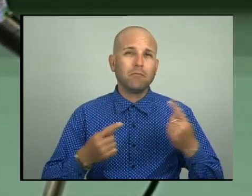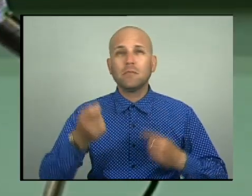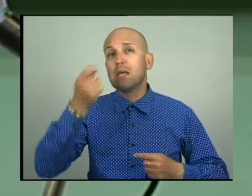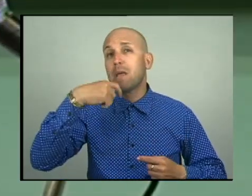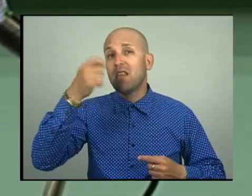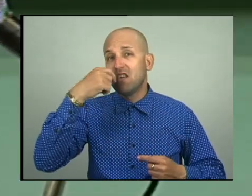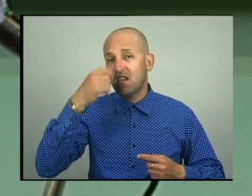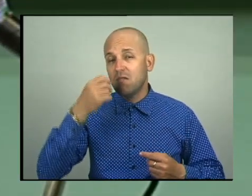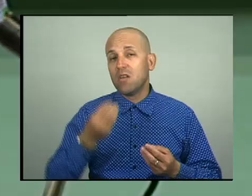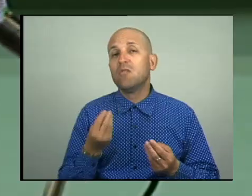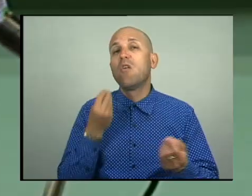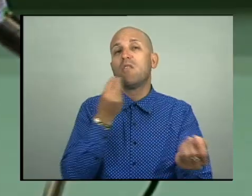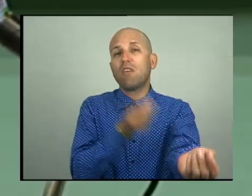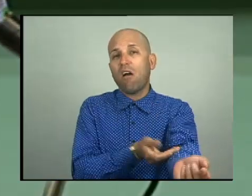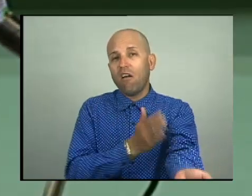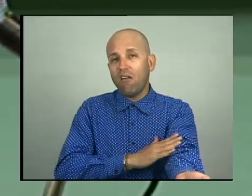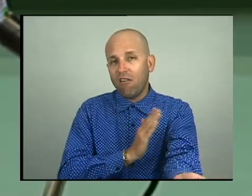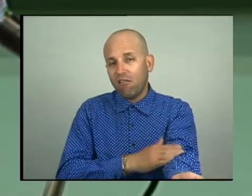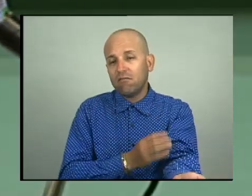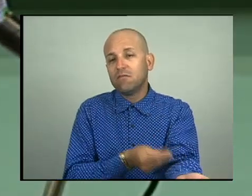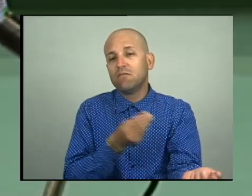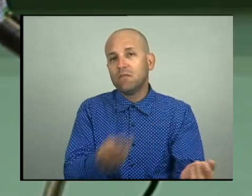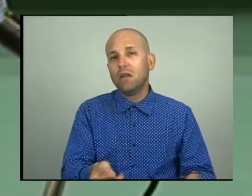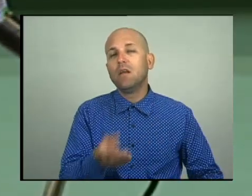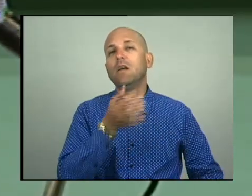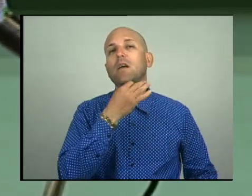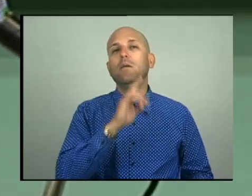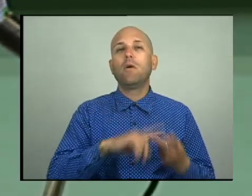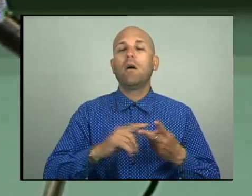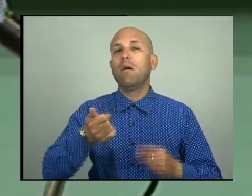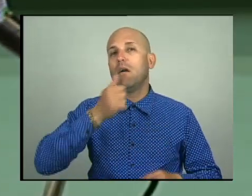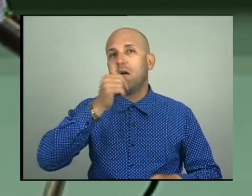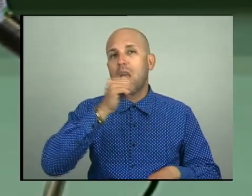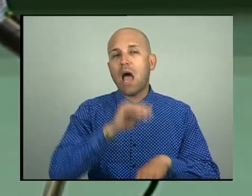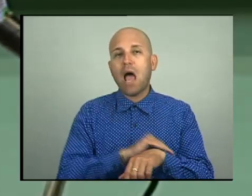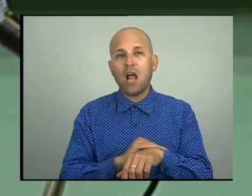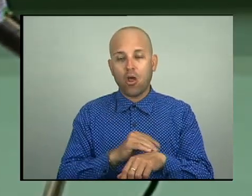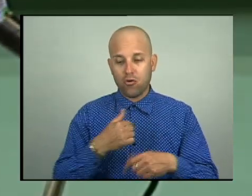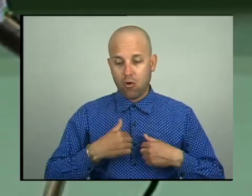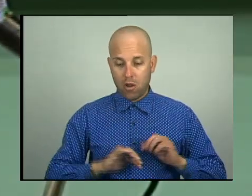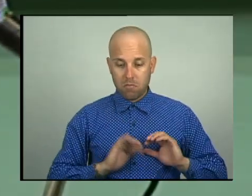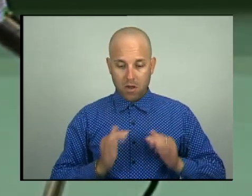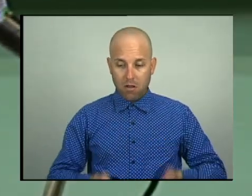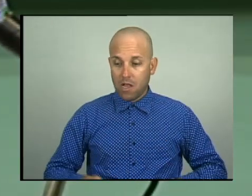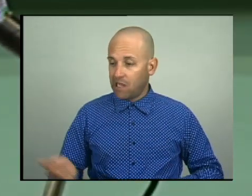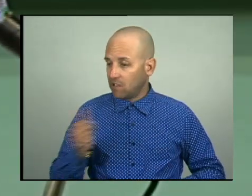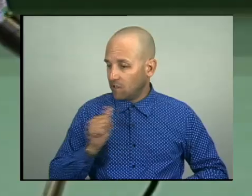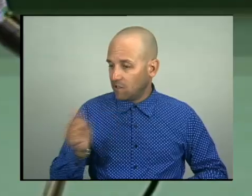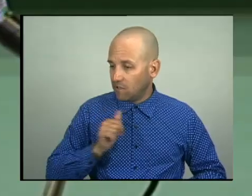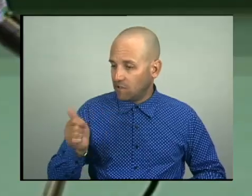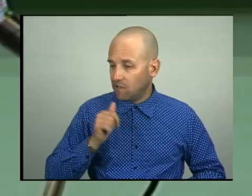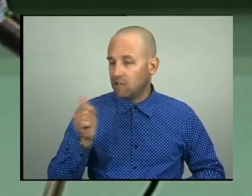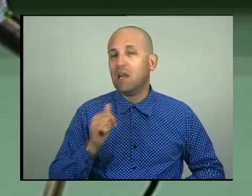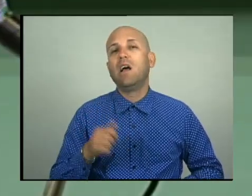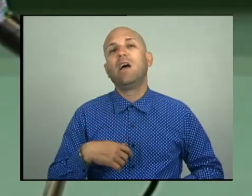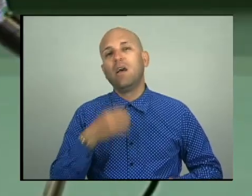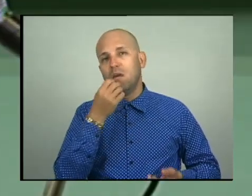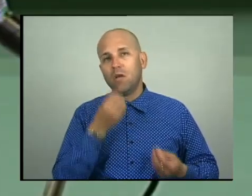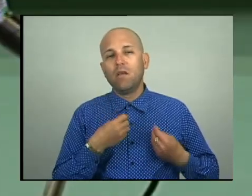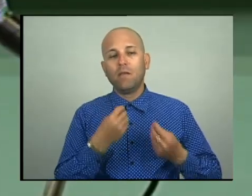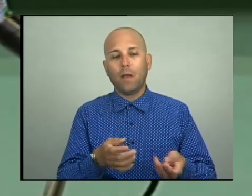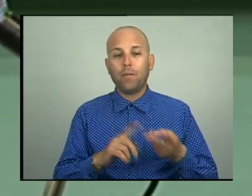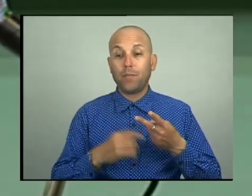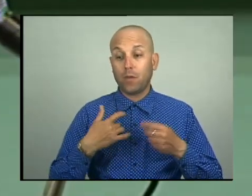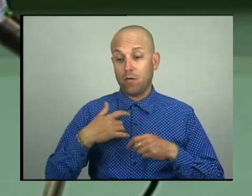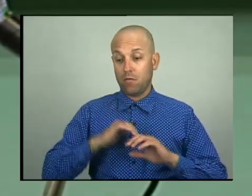medicamentos que pueden ser teratogénicos. Por ejemplo, el abuso del alcohol, el alcoholismo en la embarazada puede favorecer la presencia de algunos virus